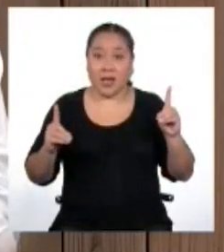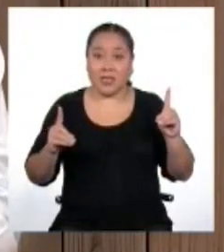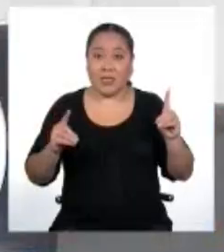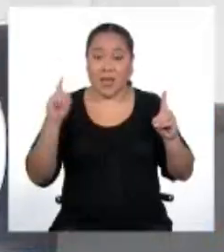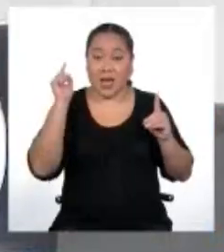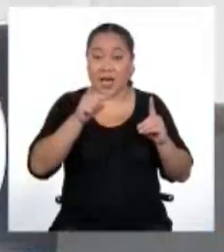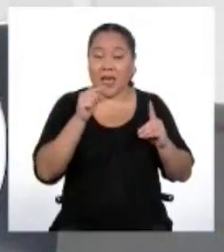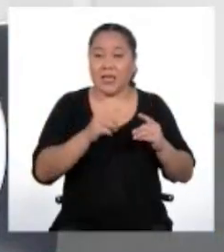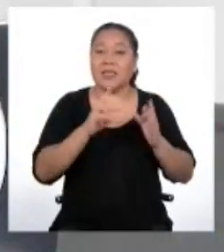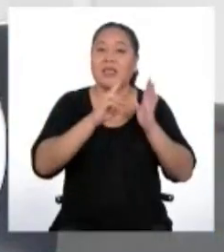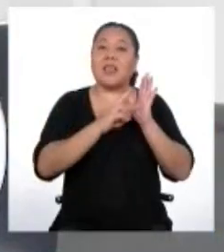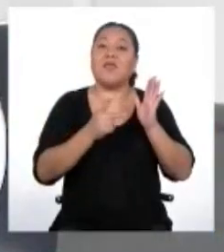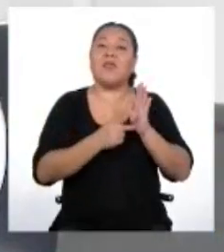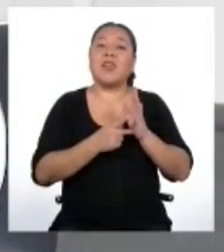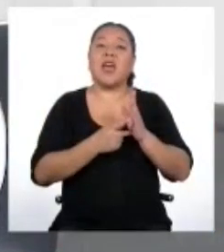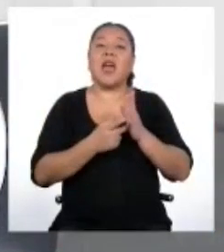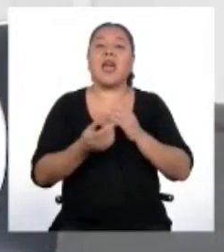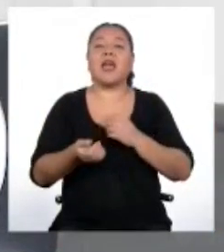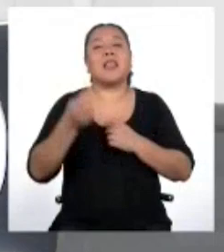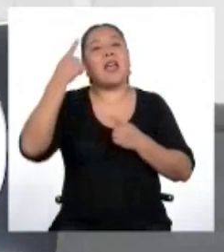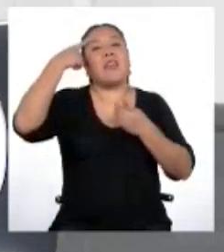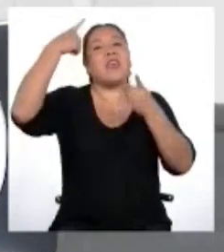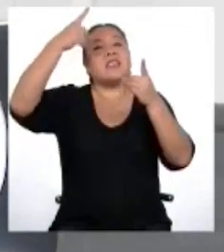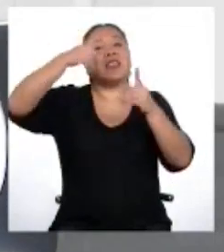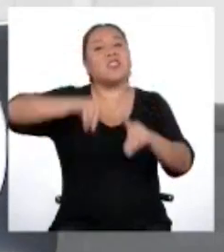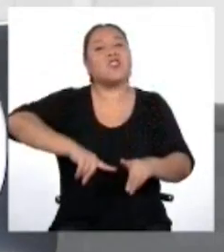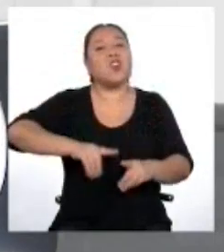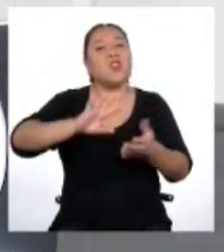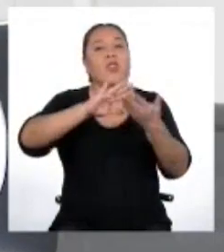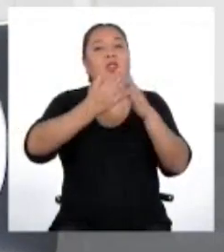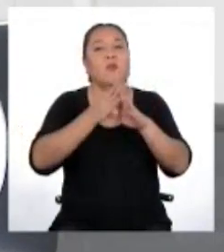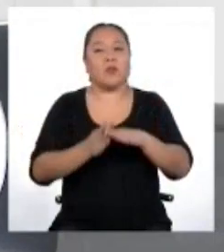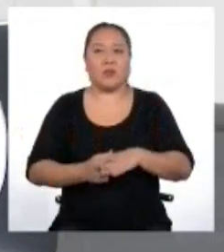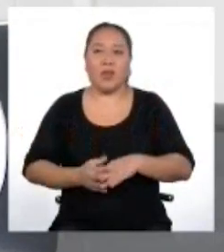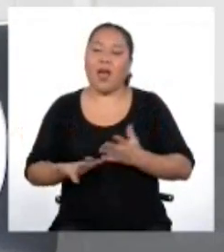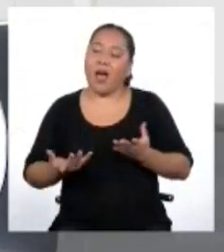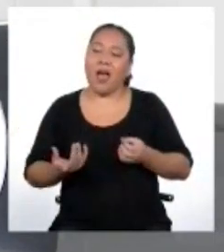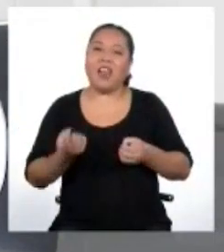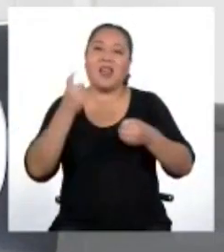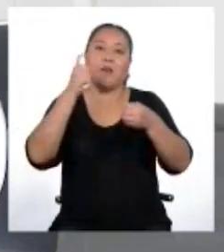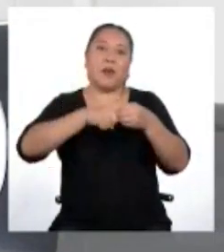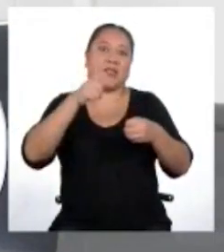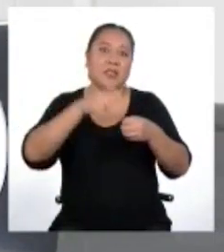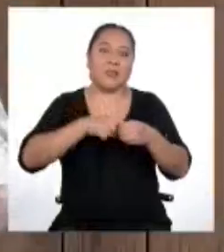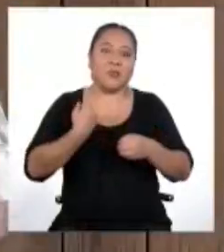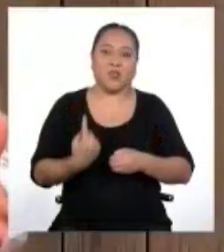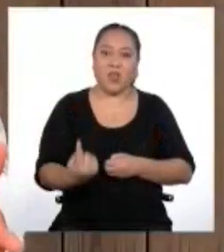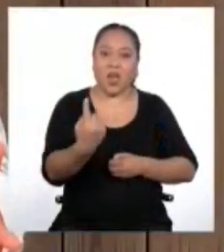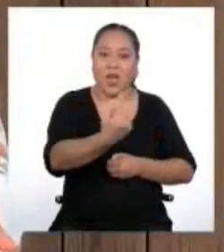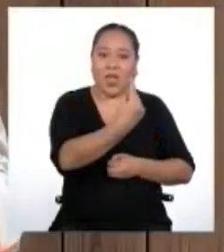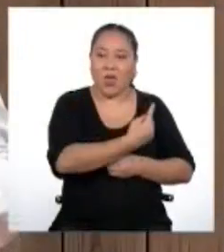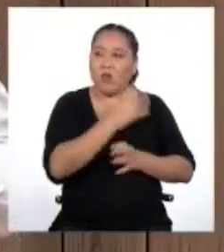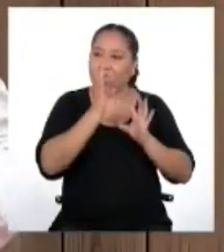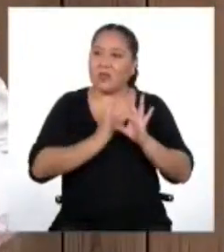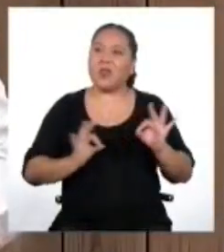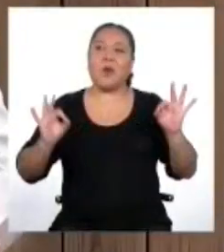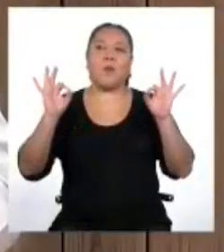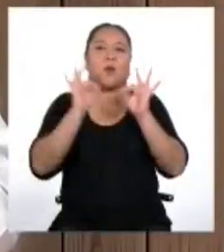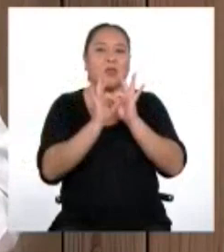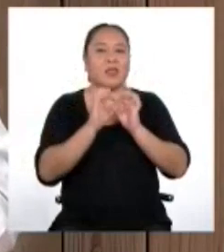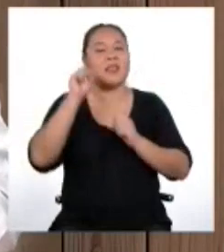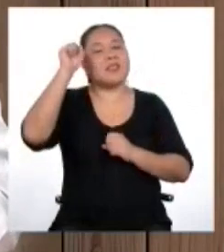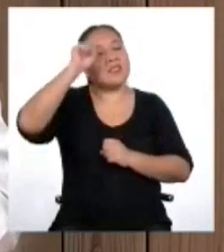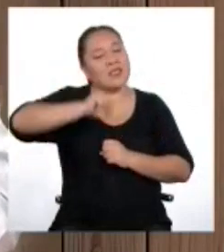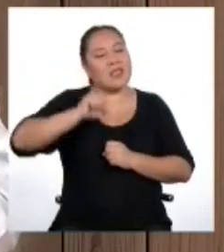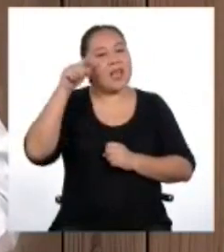pueblo. ¡Ya entiendo! ¡Claro! Entonces, nuestra participación es bien importante. Claro, ella le